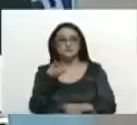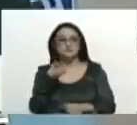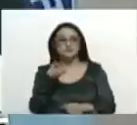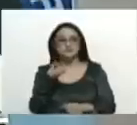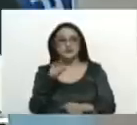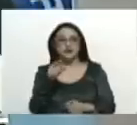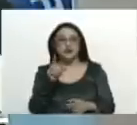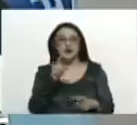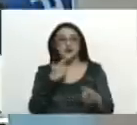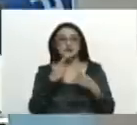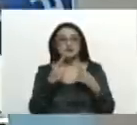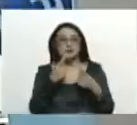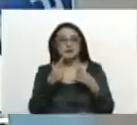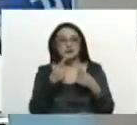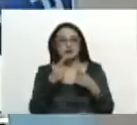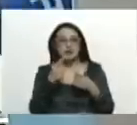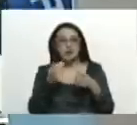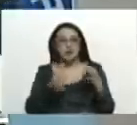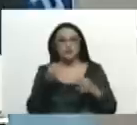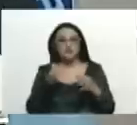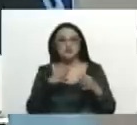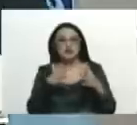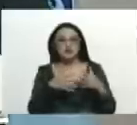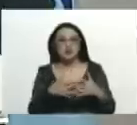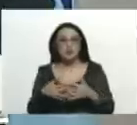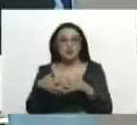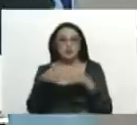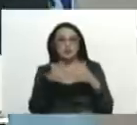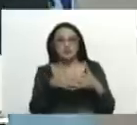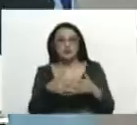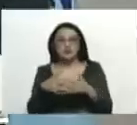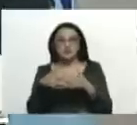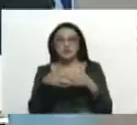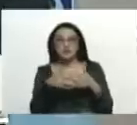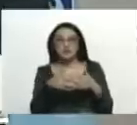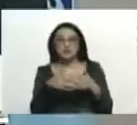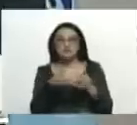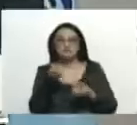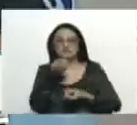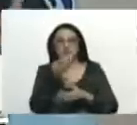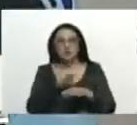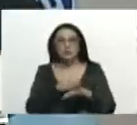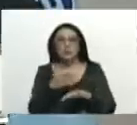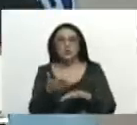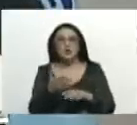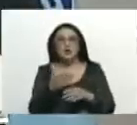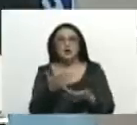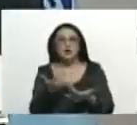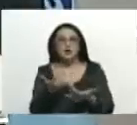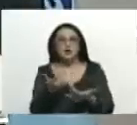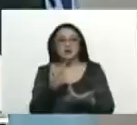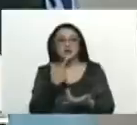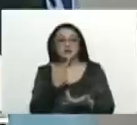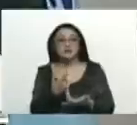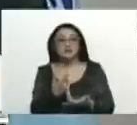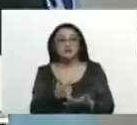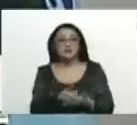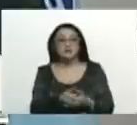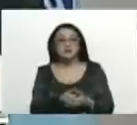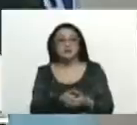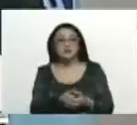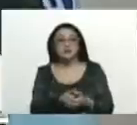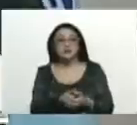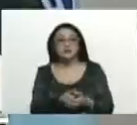entrevistado por la justicia estadounidense para que revele porque él está dispuesto Según dice